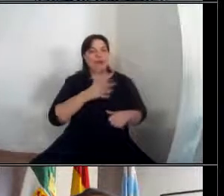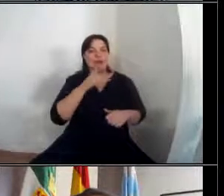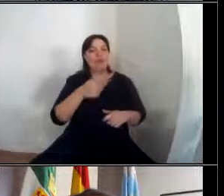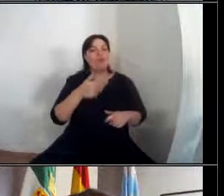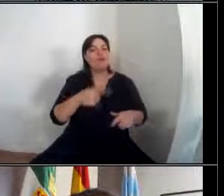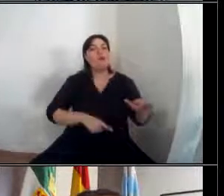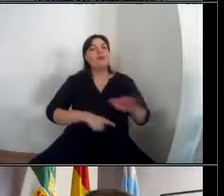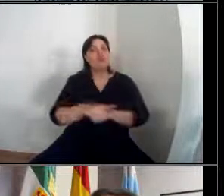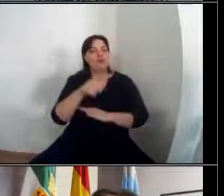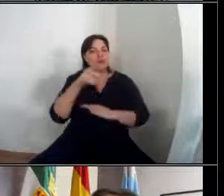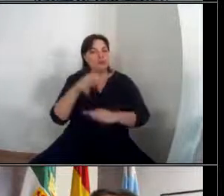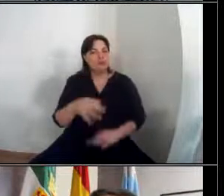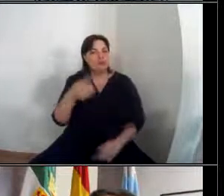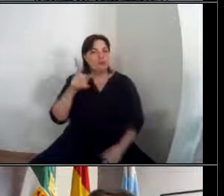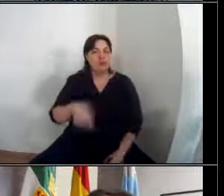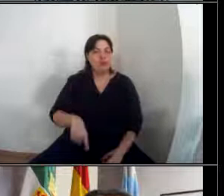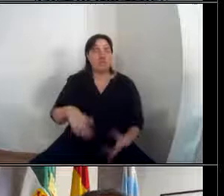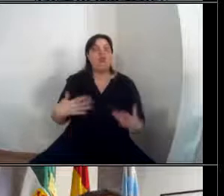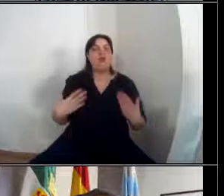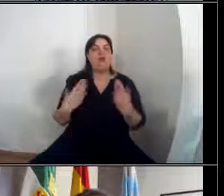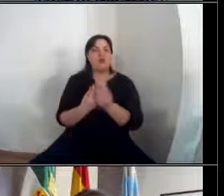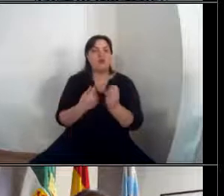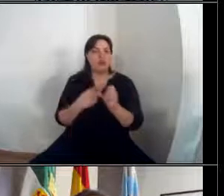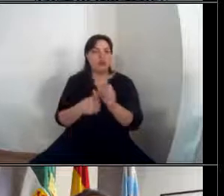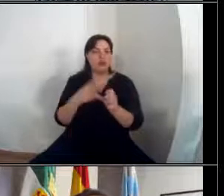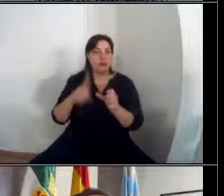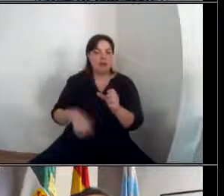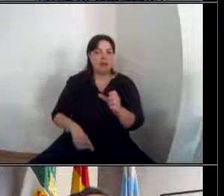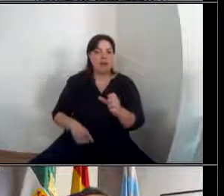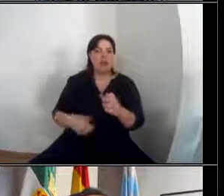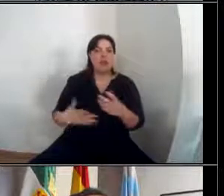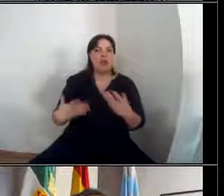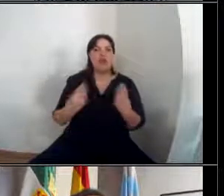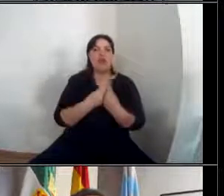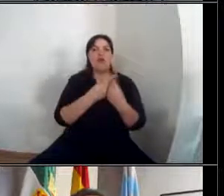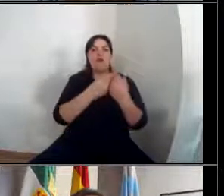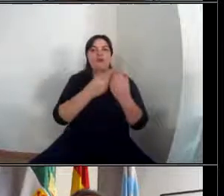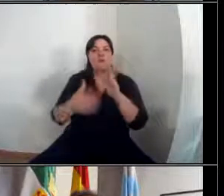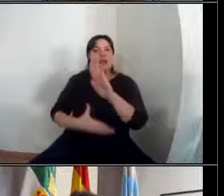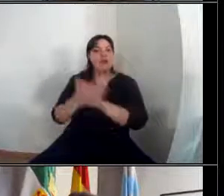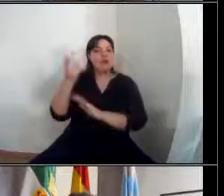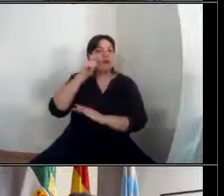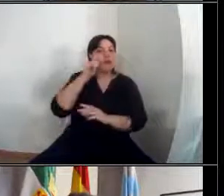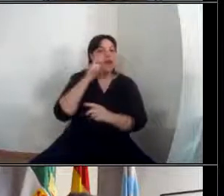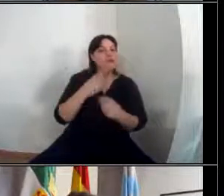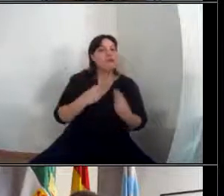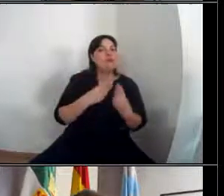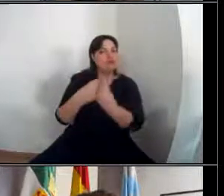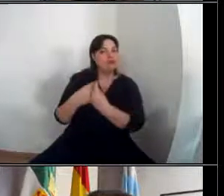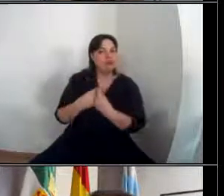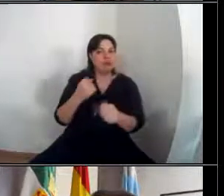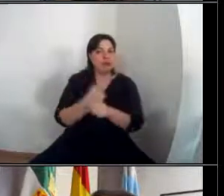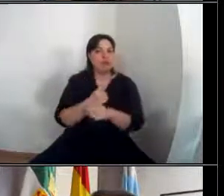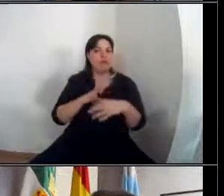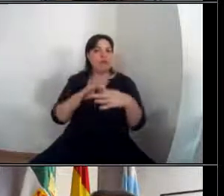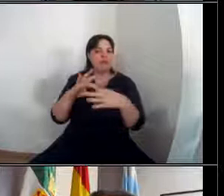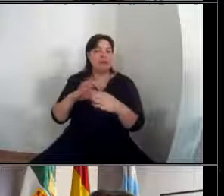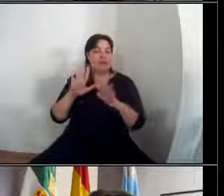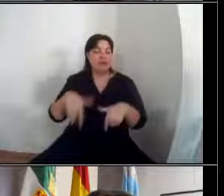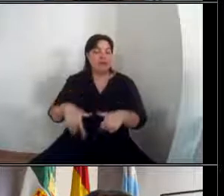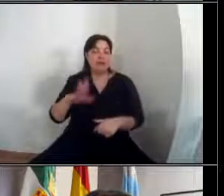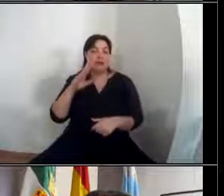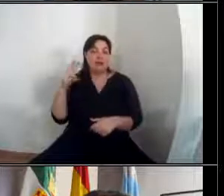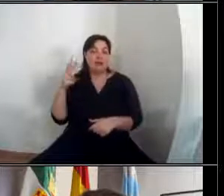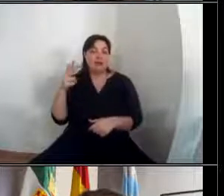desarrollo. Lo hemos realizado con la Junta, con la Confederación de Empresarios del Turismo, En definitiva, como también decía Charo, en proyectos